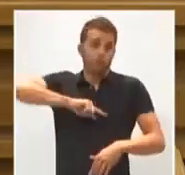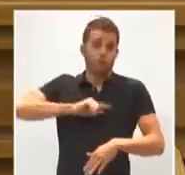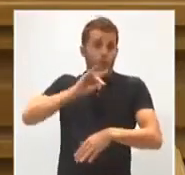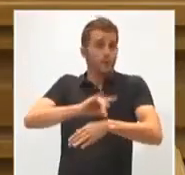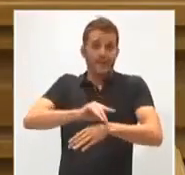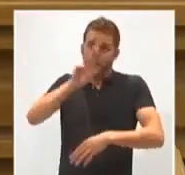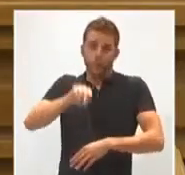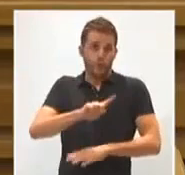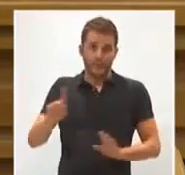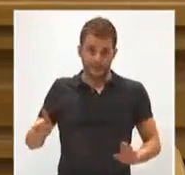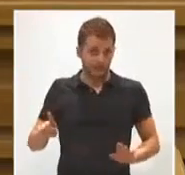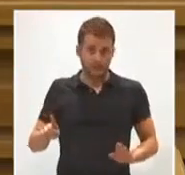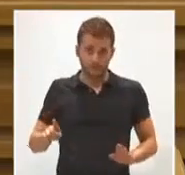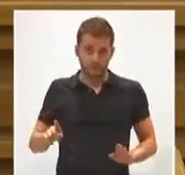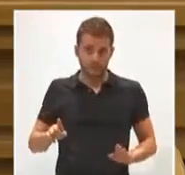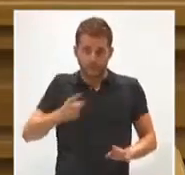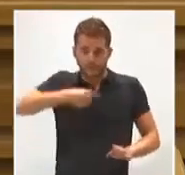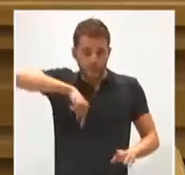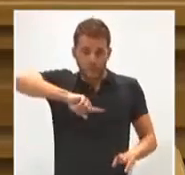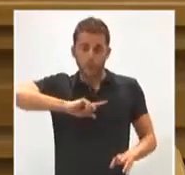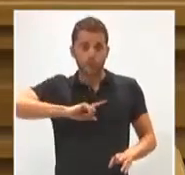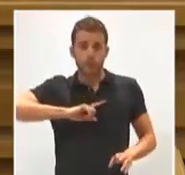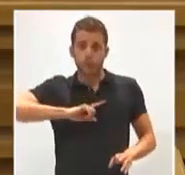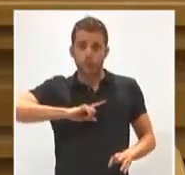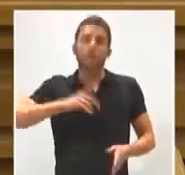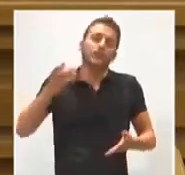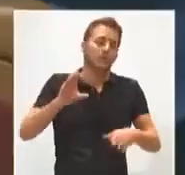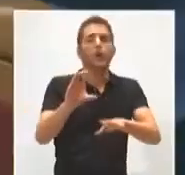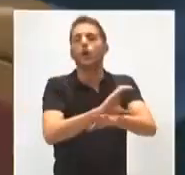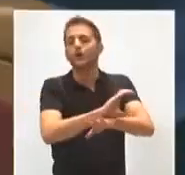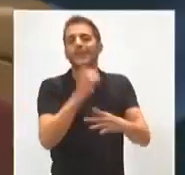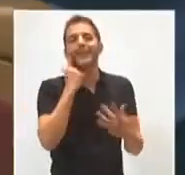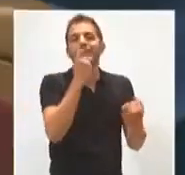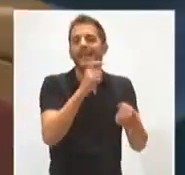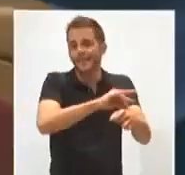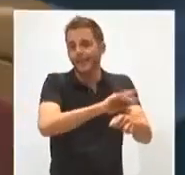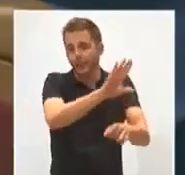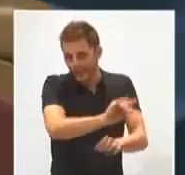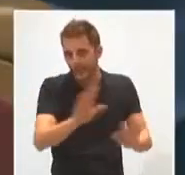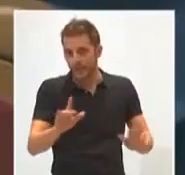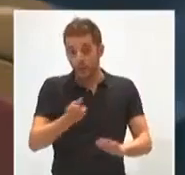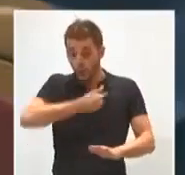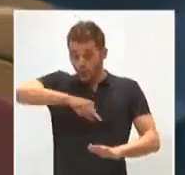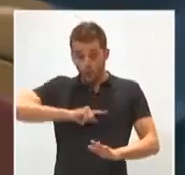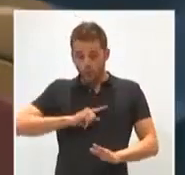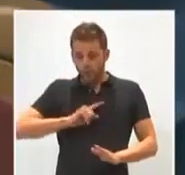operamos nosotros no vamos el consejero si me lo yo pero que se le puede pedir a un gobierno en términos de